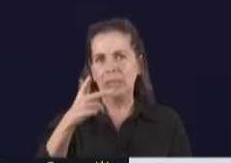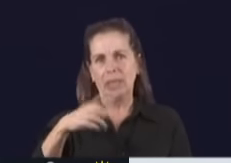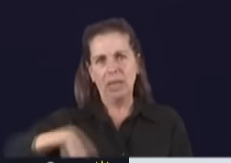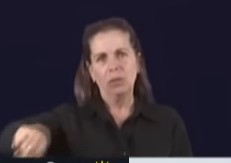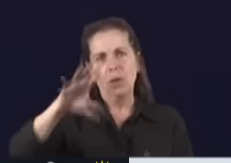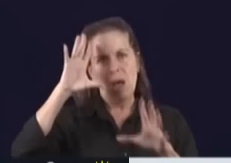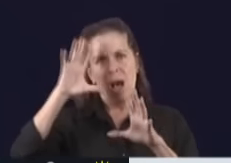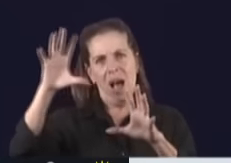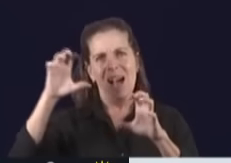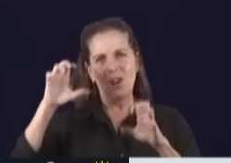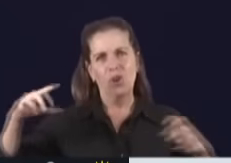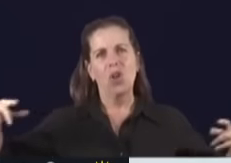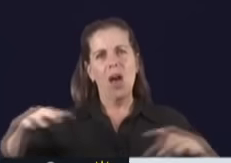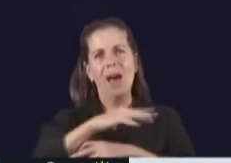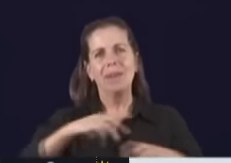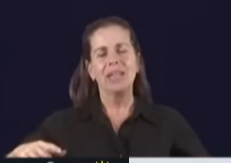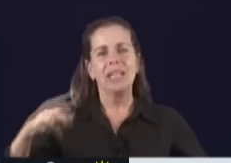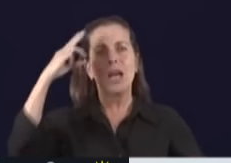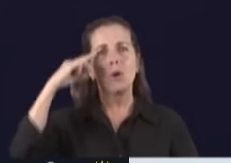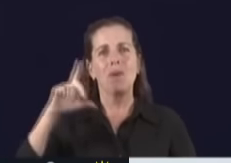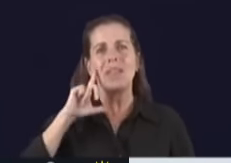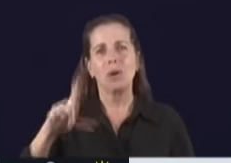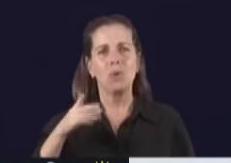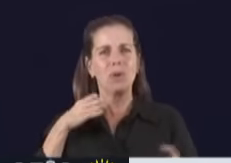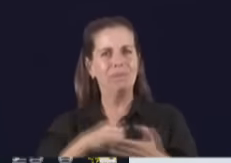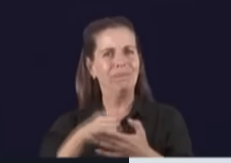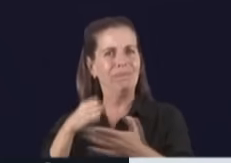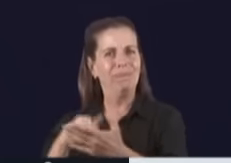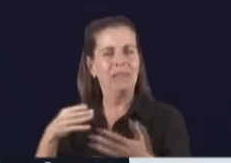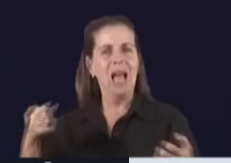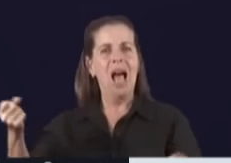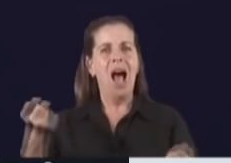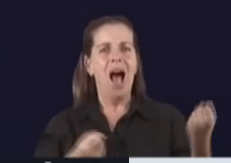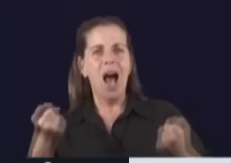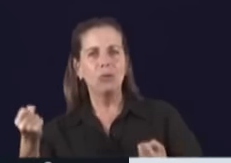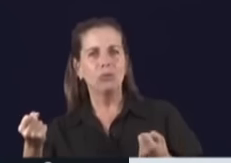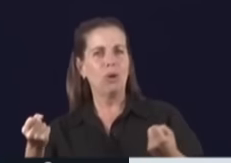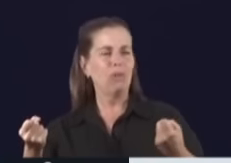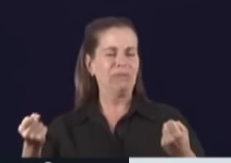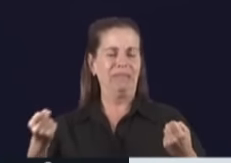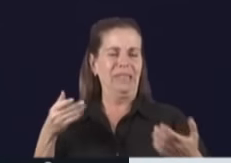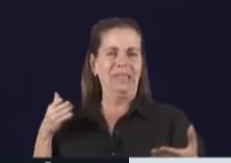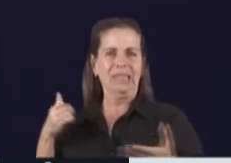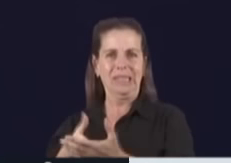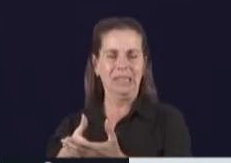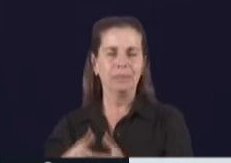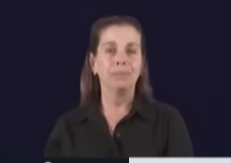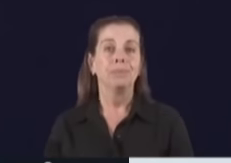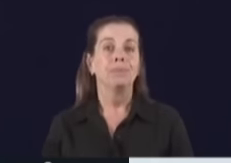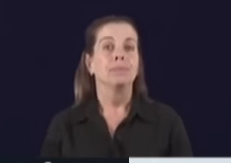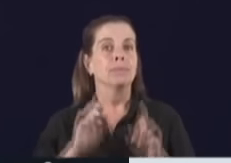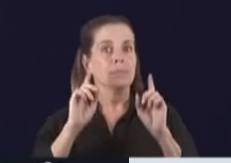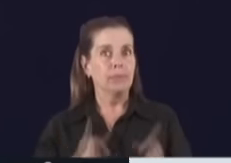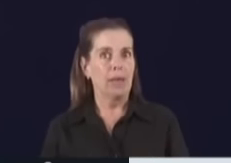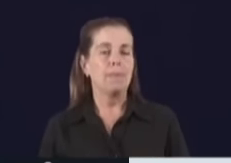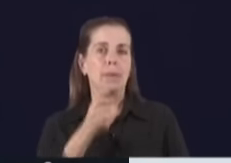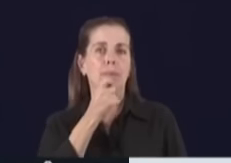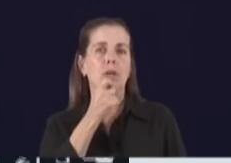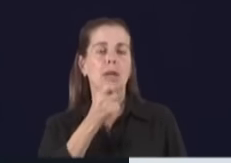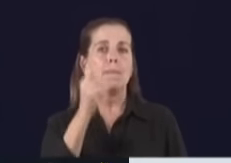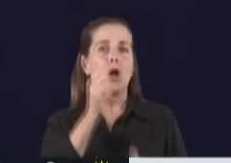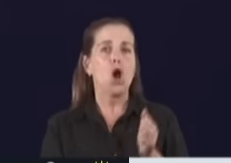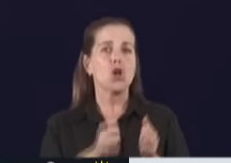se podía transitar libremente en la República Argentina. Y 22 asesinatos cada 100.000 habitantes en